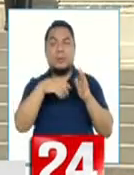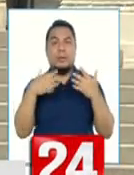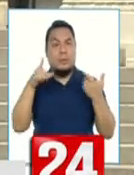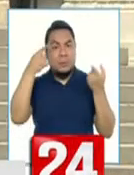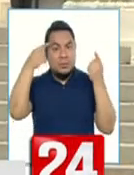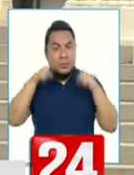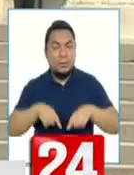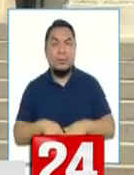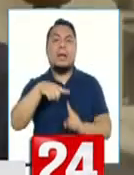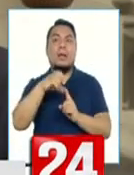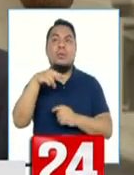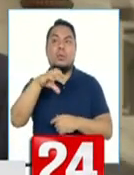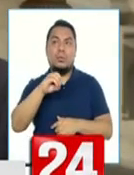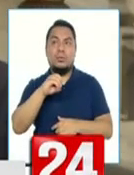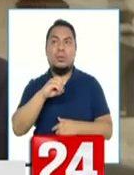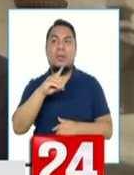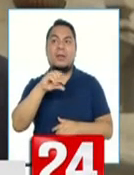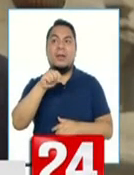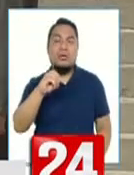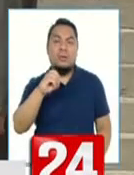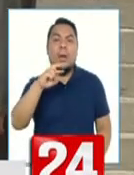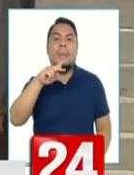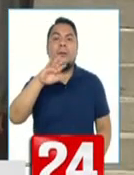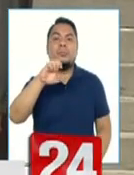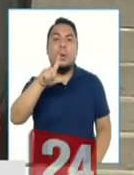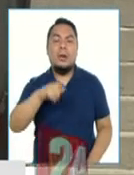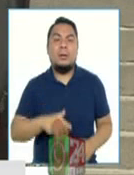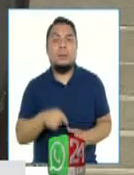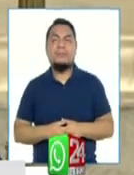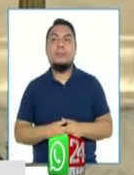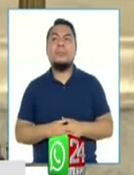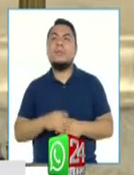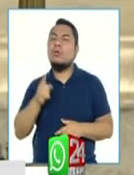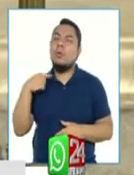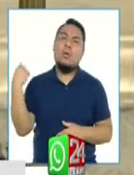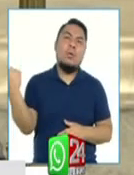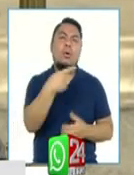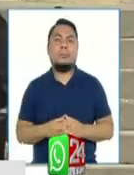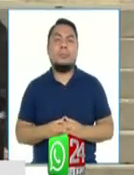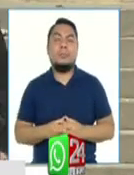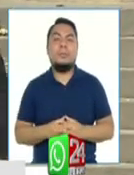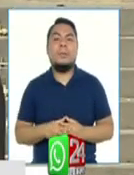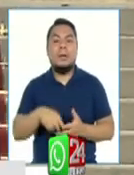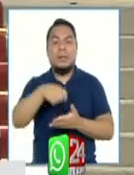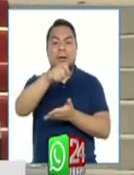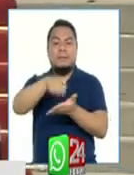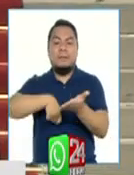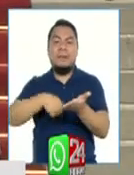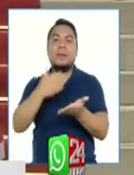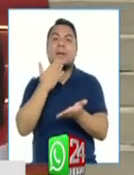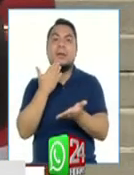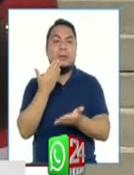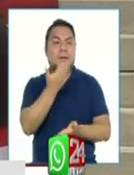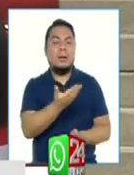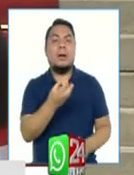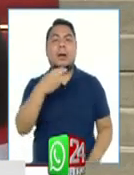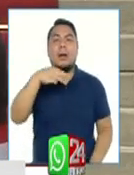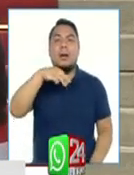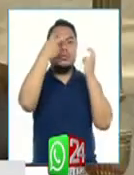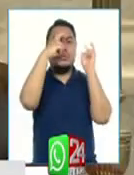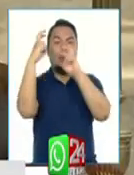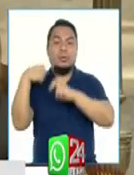el Ministerio de Educación, Fernando D'Alessio, en Agricultura, Fernando Hurtado, en Producción, Mario Alfonso